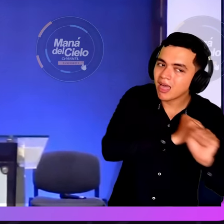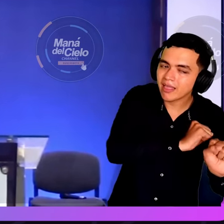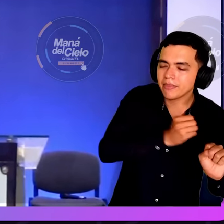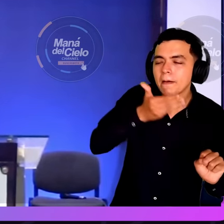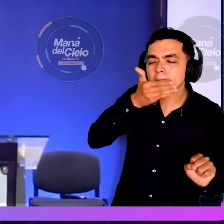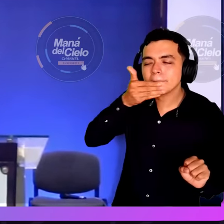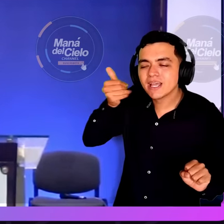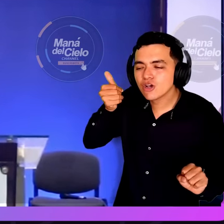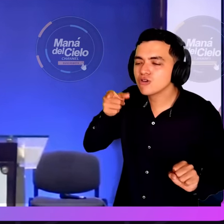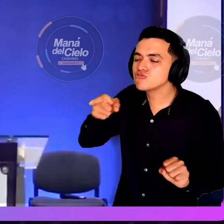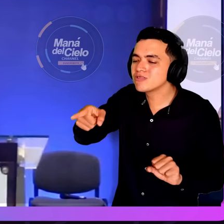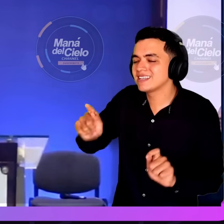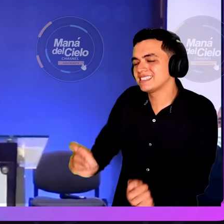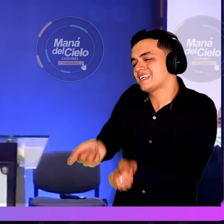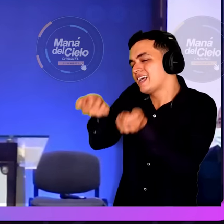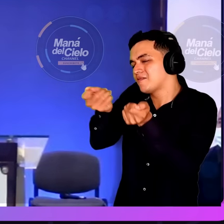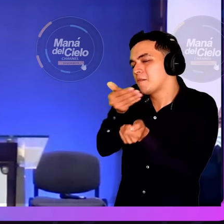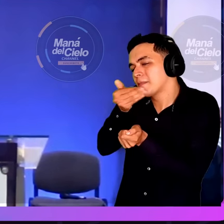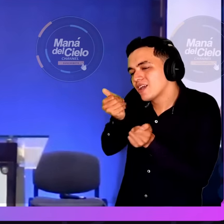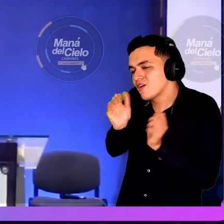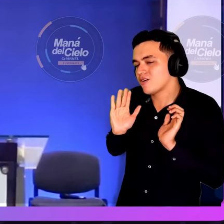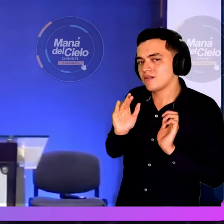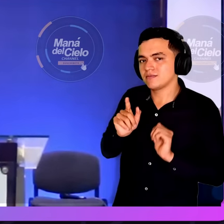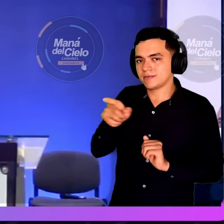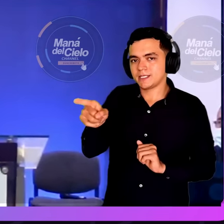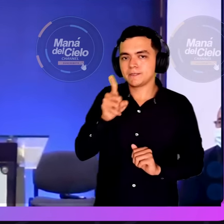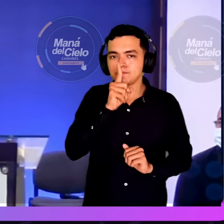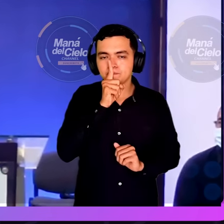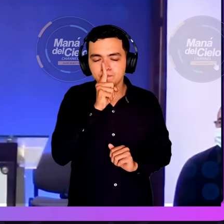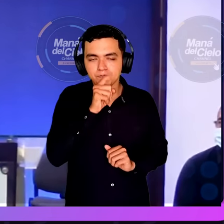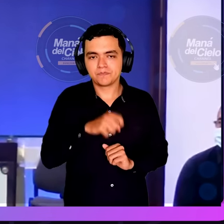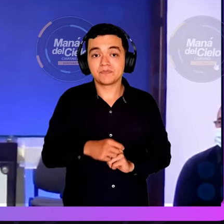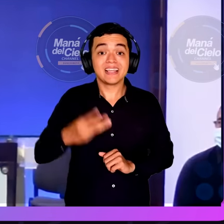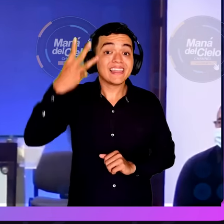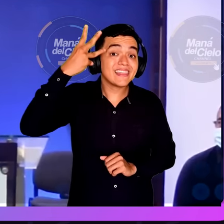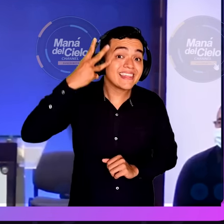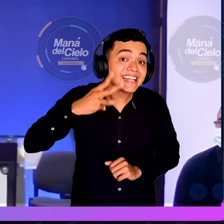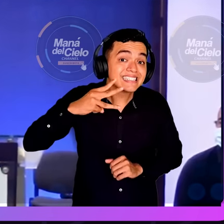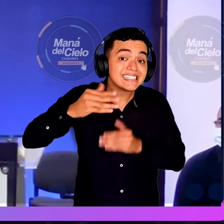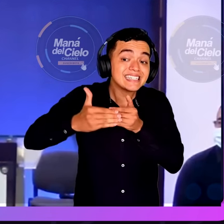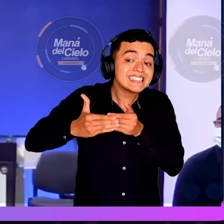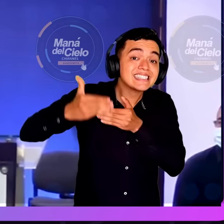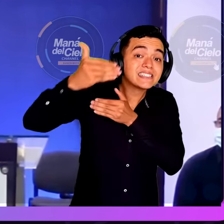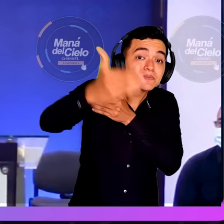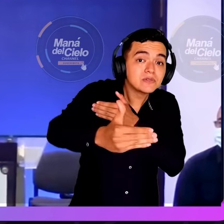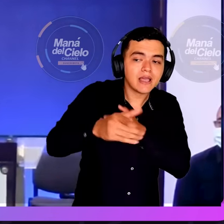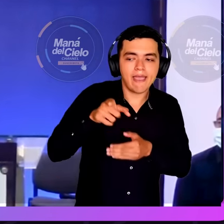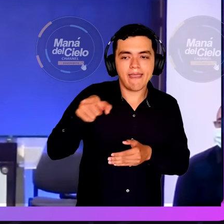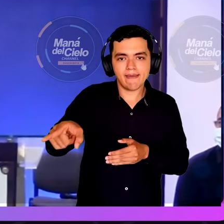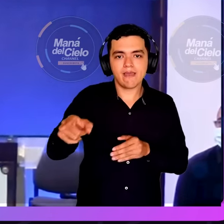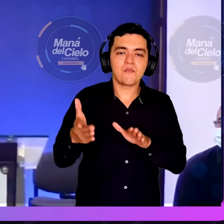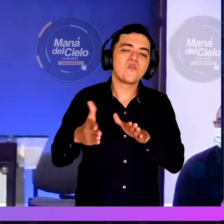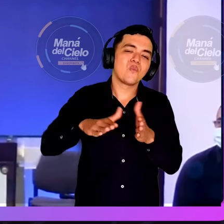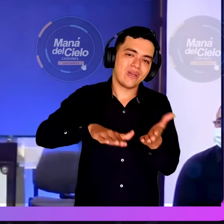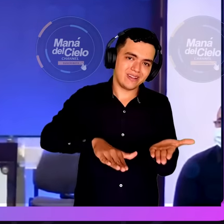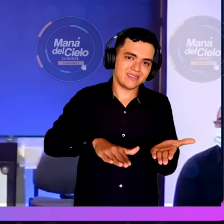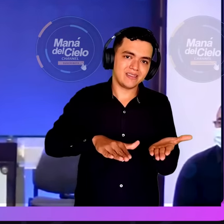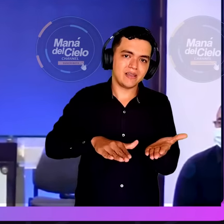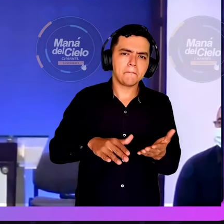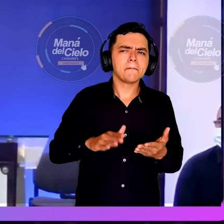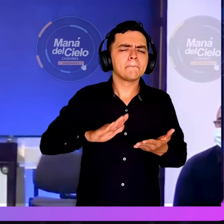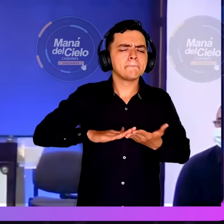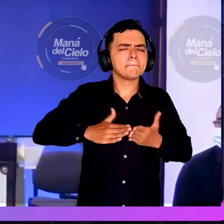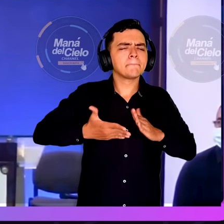yo sé que no me voy a sanar, pero yo sí quisiera sanarme. Entonces comencé a ministrarla. Le dije: reina, lo que pasa es que si el